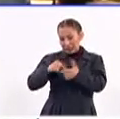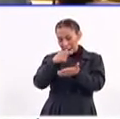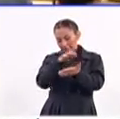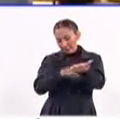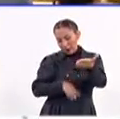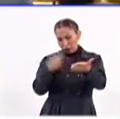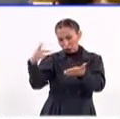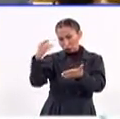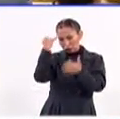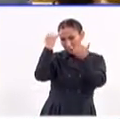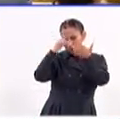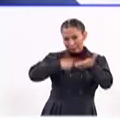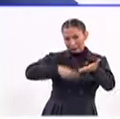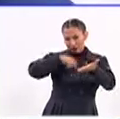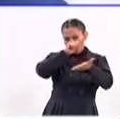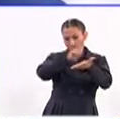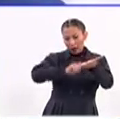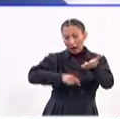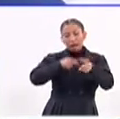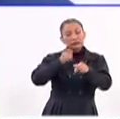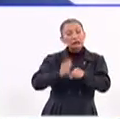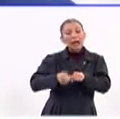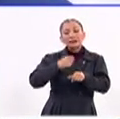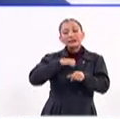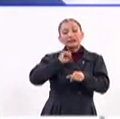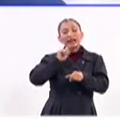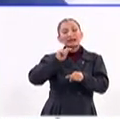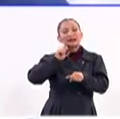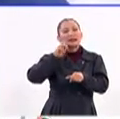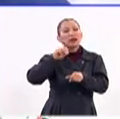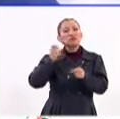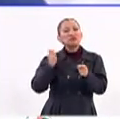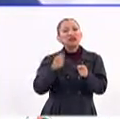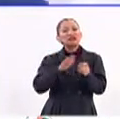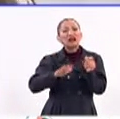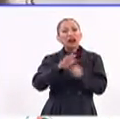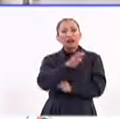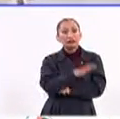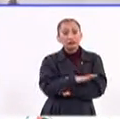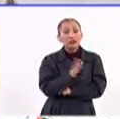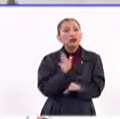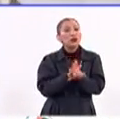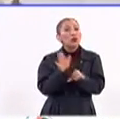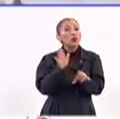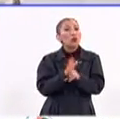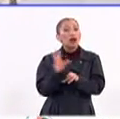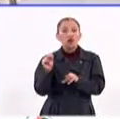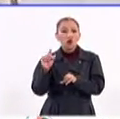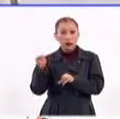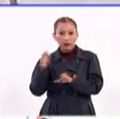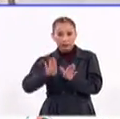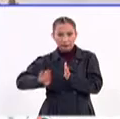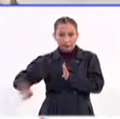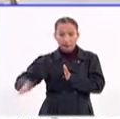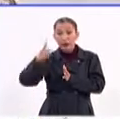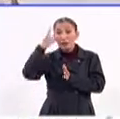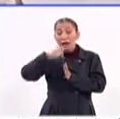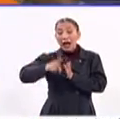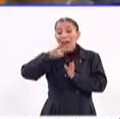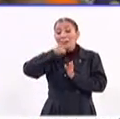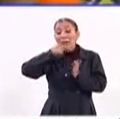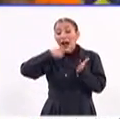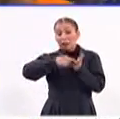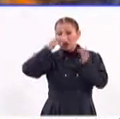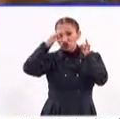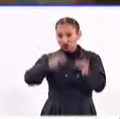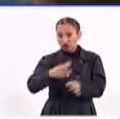que, de acuerdo con sus autores, permite definir qué son las también denominadas áreas STEM y cuáles no lo son, a fin de que el término